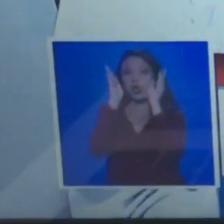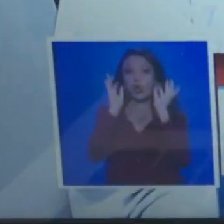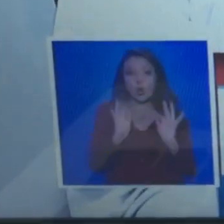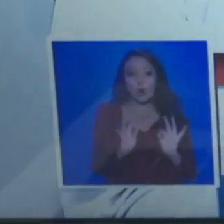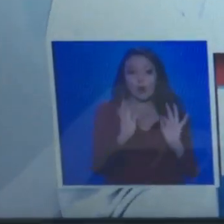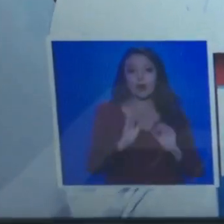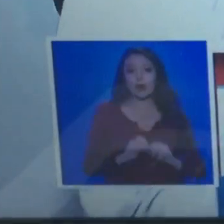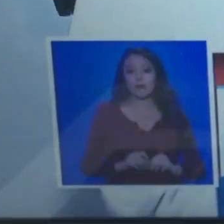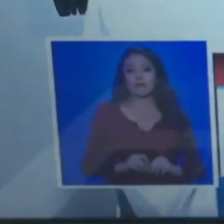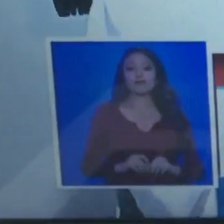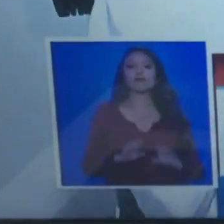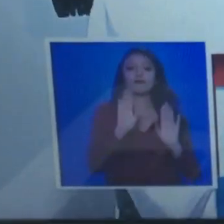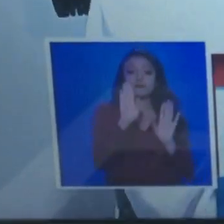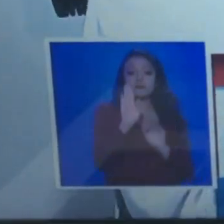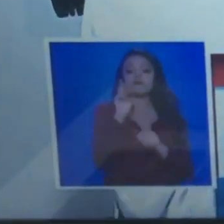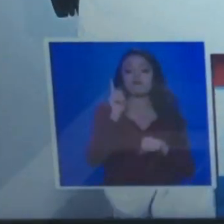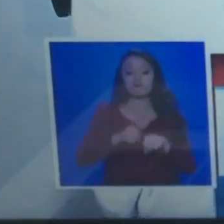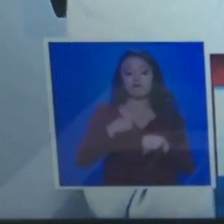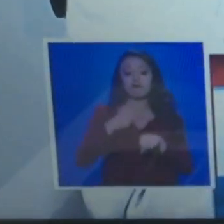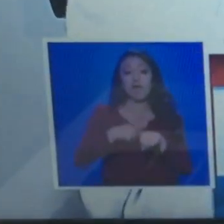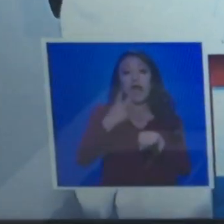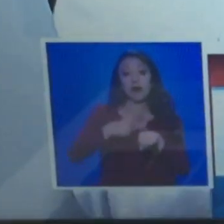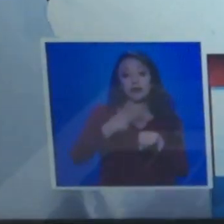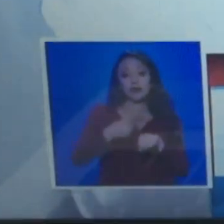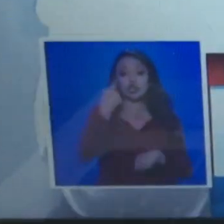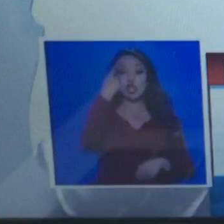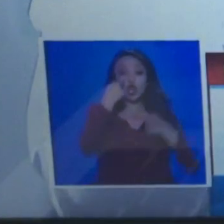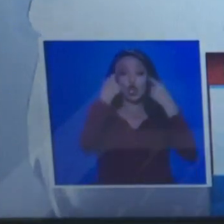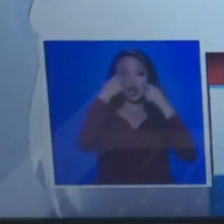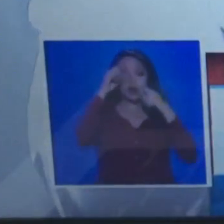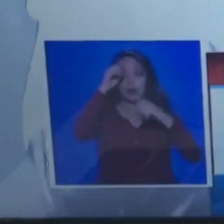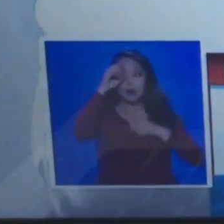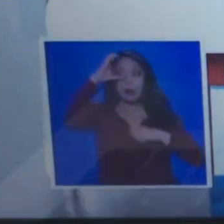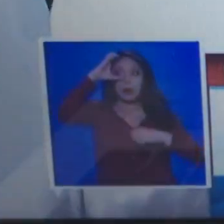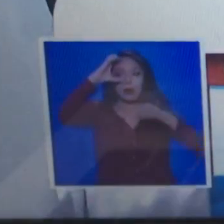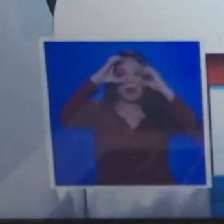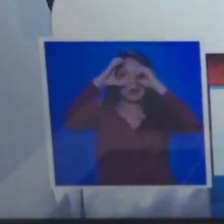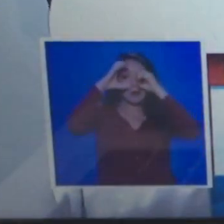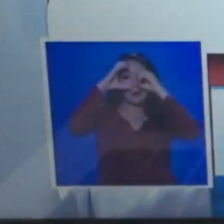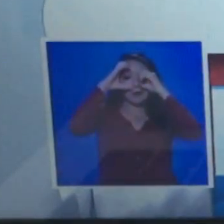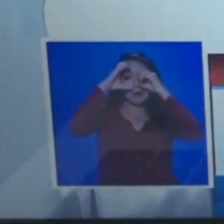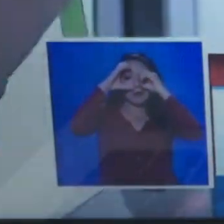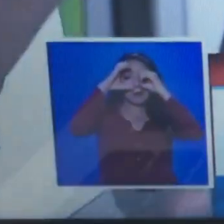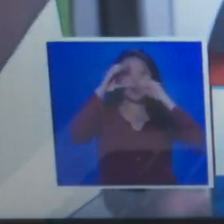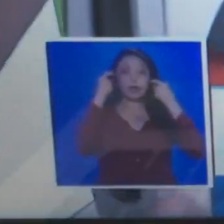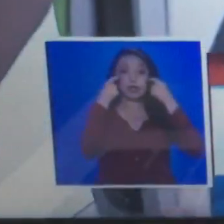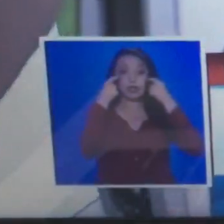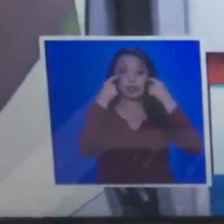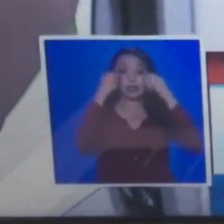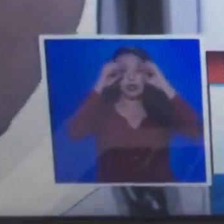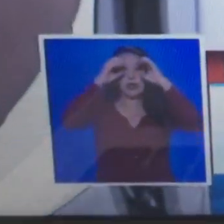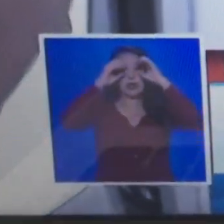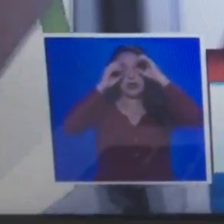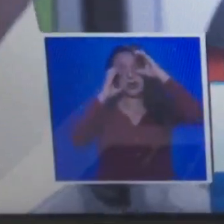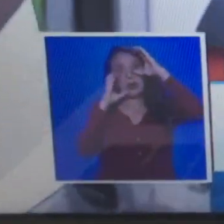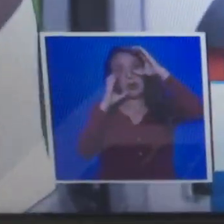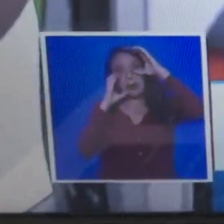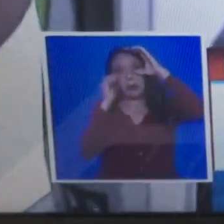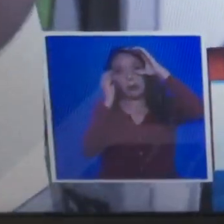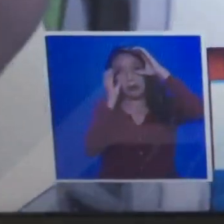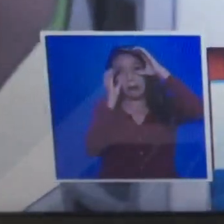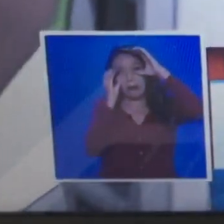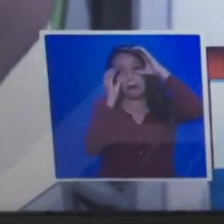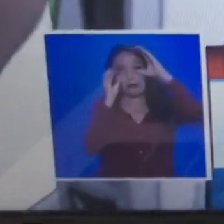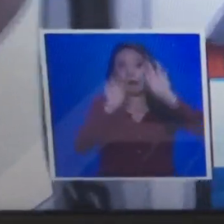de movimiento. Hay ocasiones en donde las pupilas se ven un poco más grandes la una que la otra, o un ojo se ve ligeramente más abierto que el